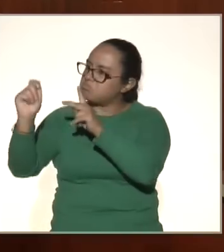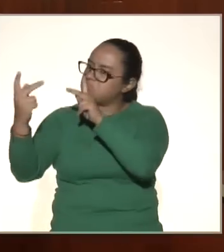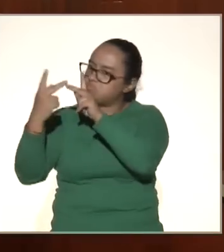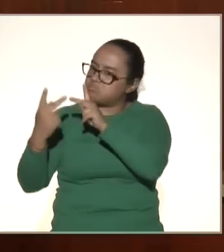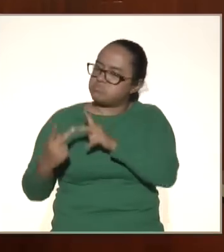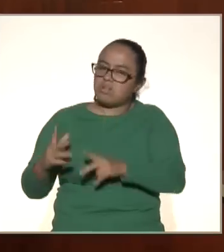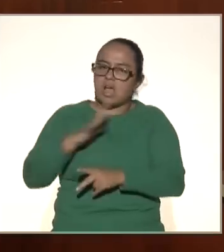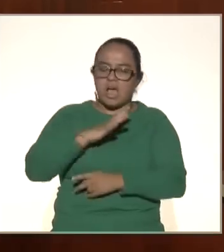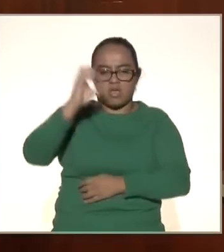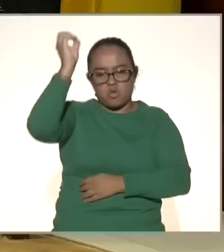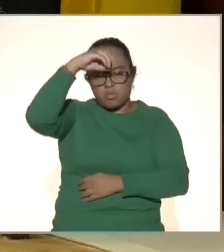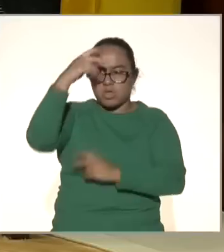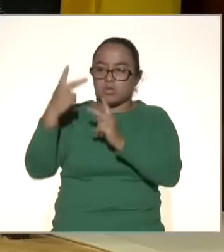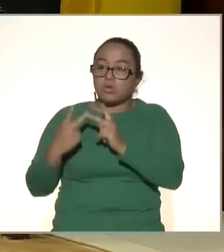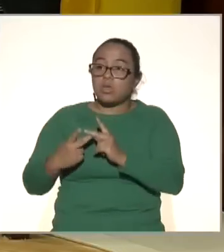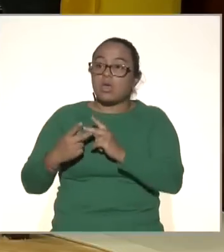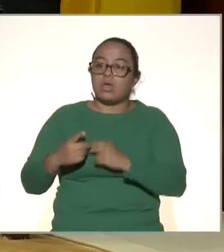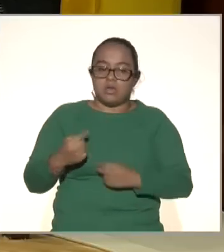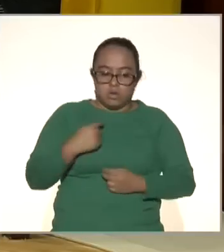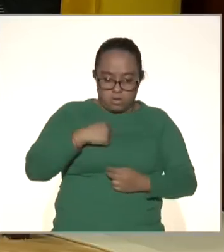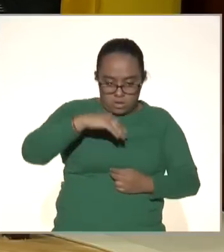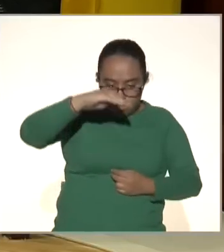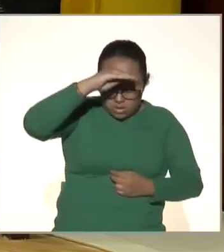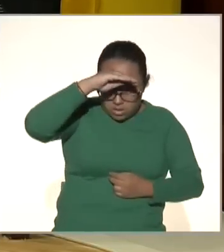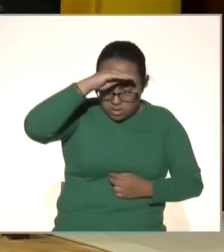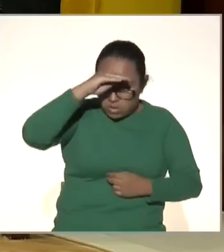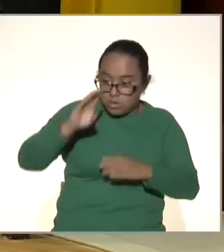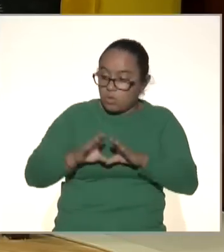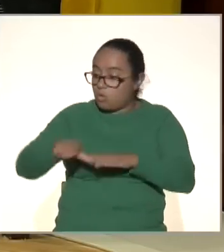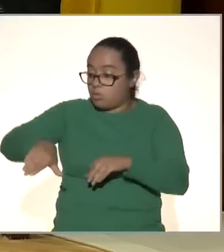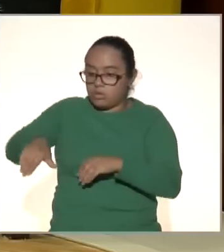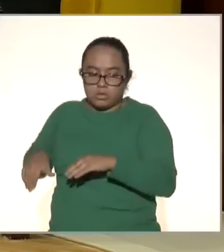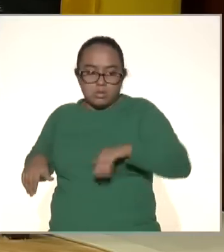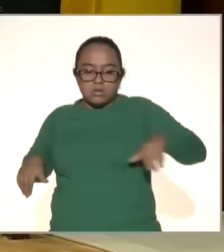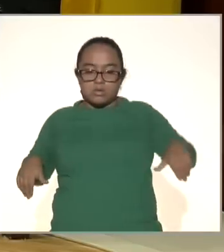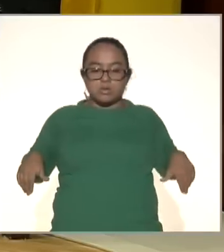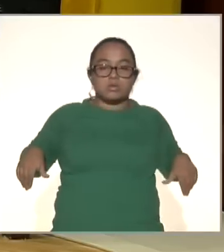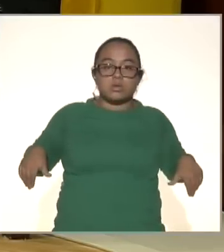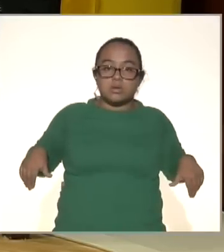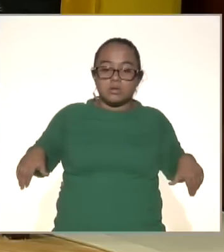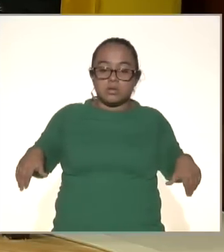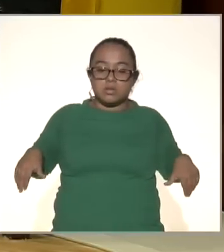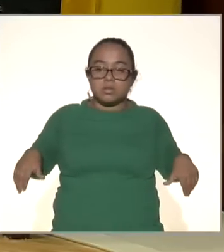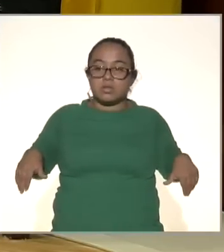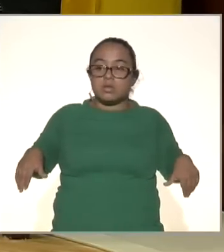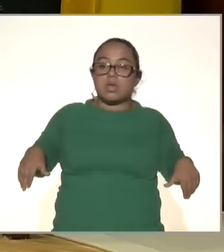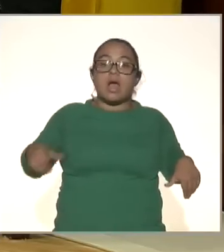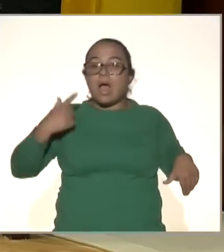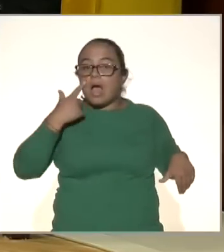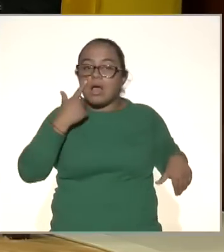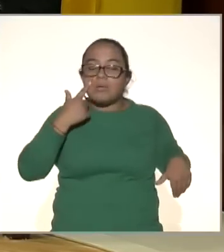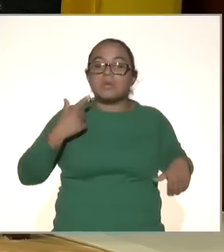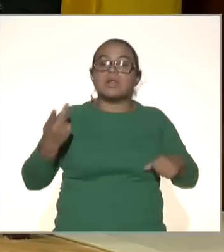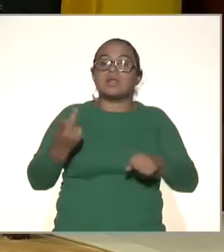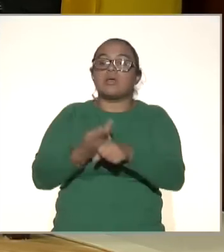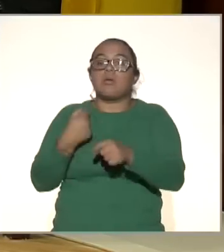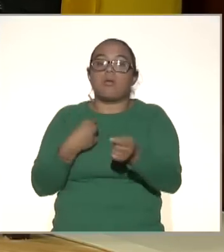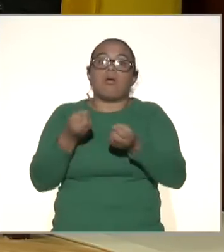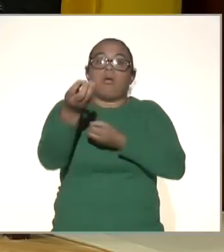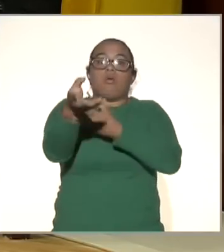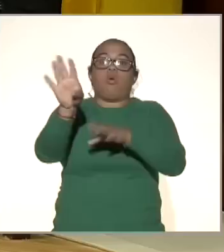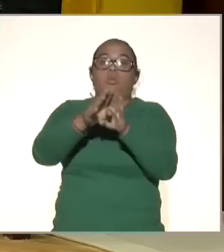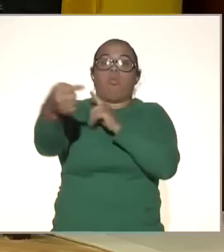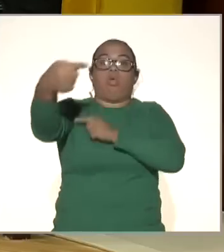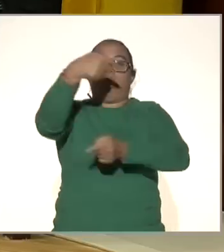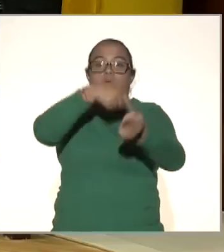¿no? No necesitamos estar ahí como poniendo uno de un lado, otro de otro y estar como malabarista, Echándose ¿no? miradas, Sí, ¿no? Y exactamente, hay sí.